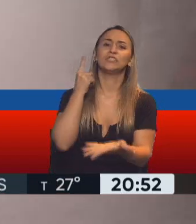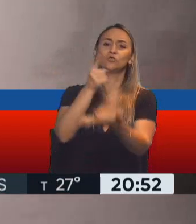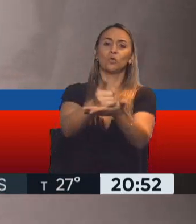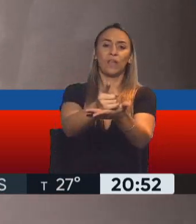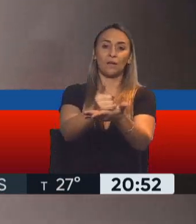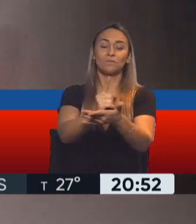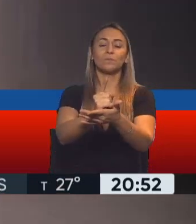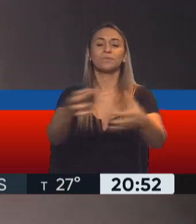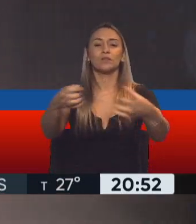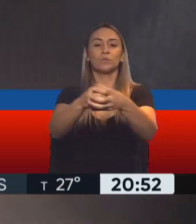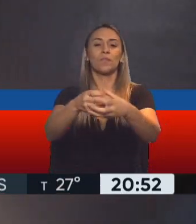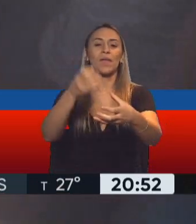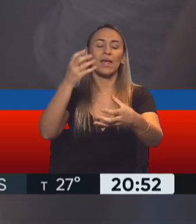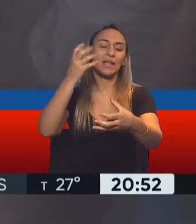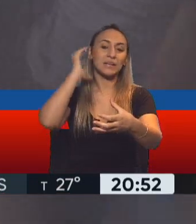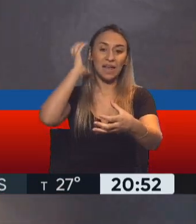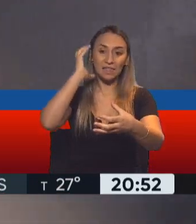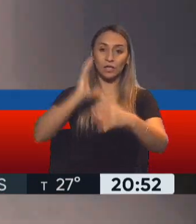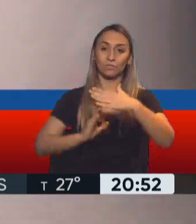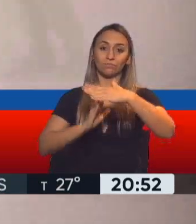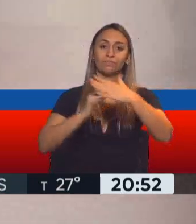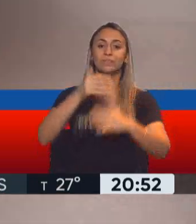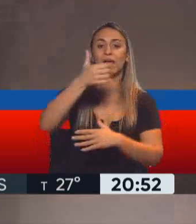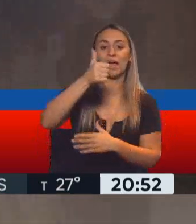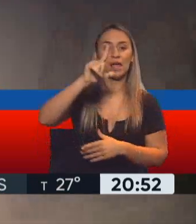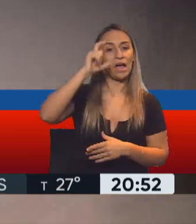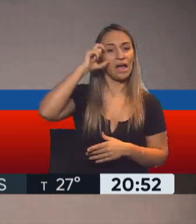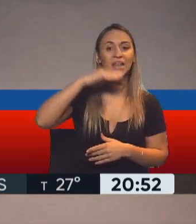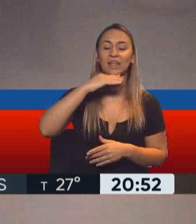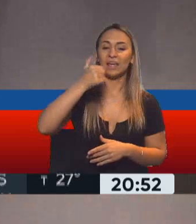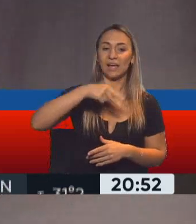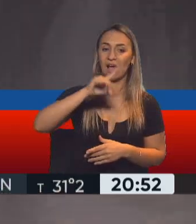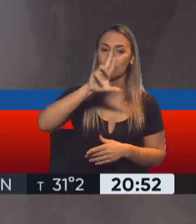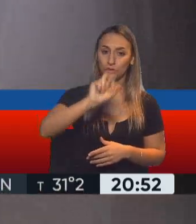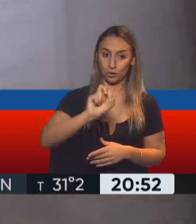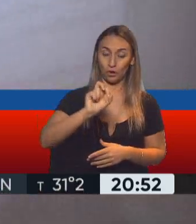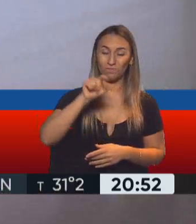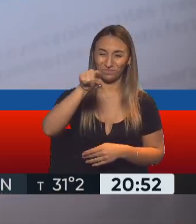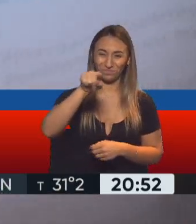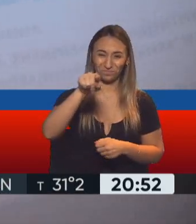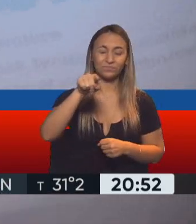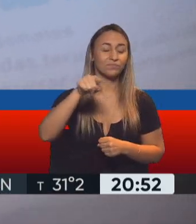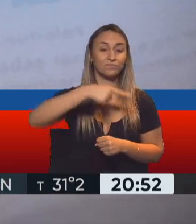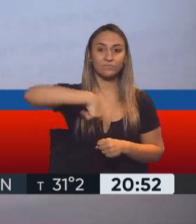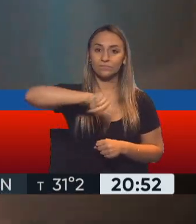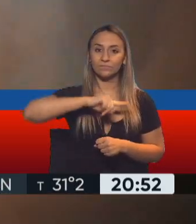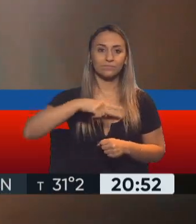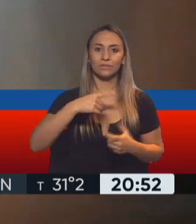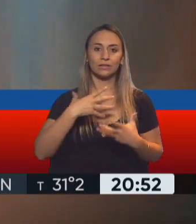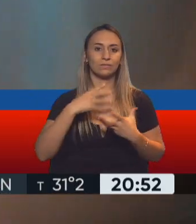integrantes del programa que conduce alejandro bercovich estaban aparentemente indignados con